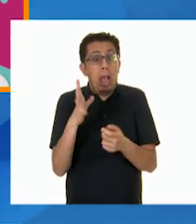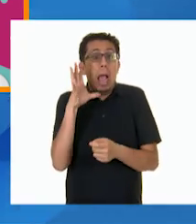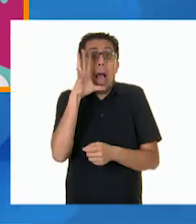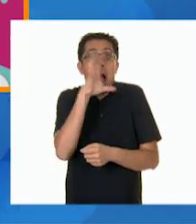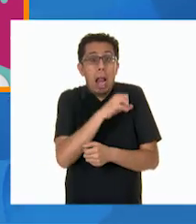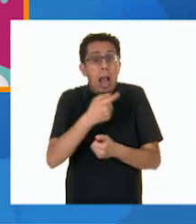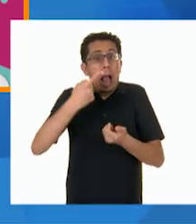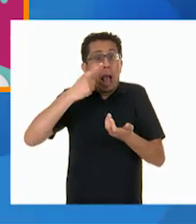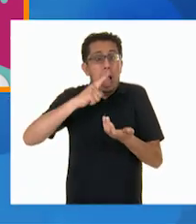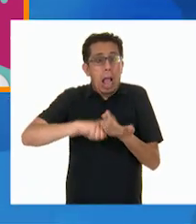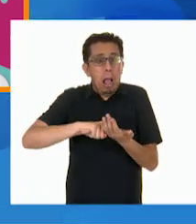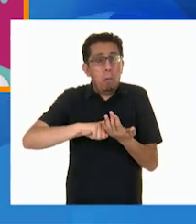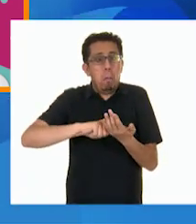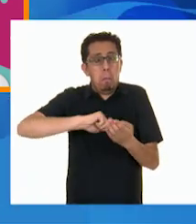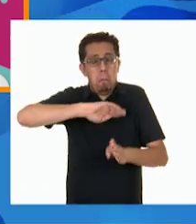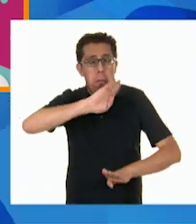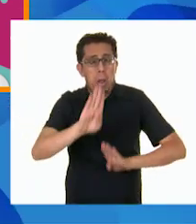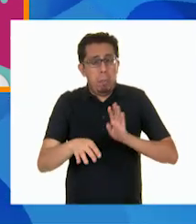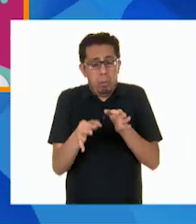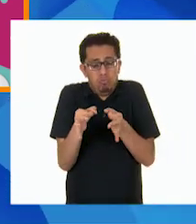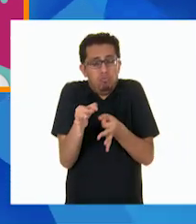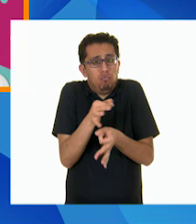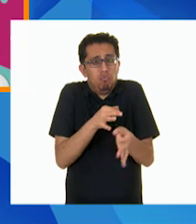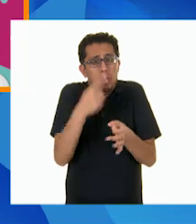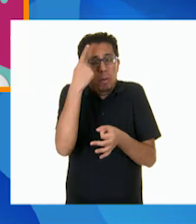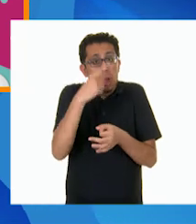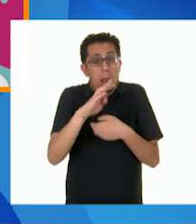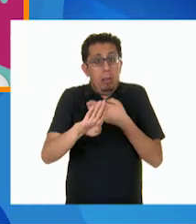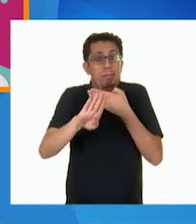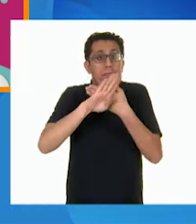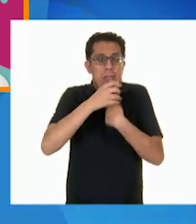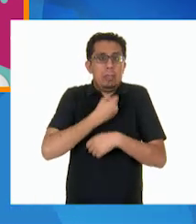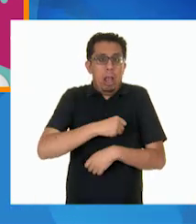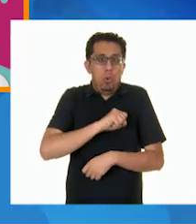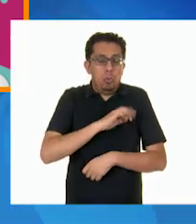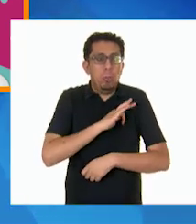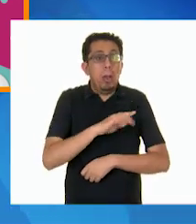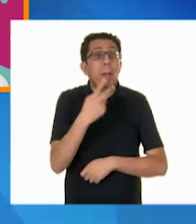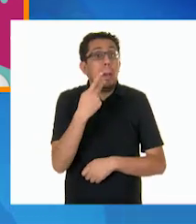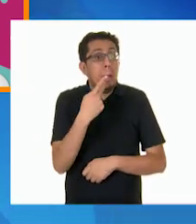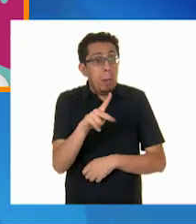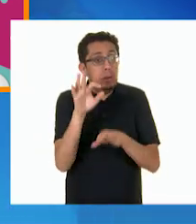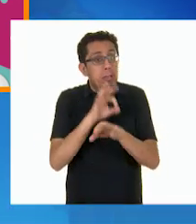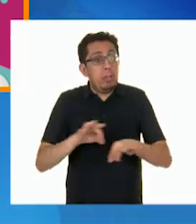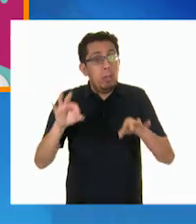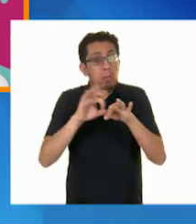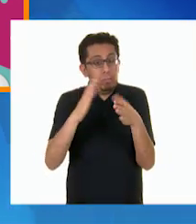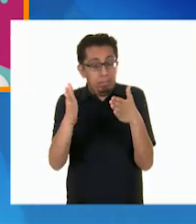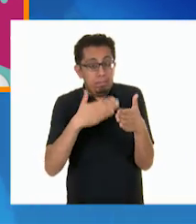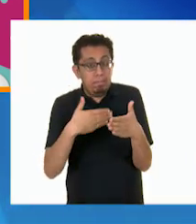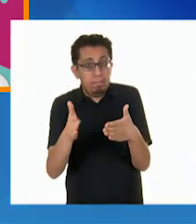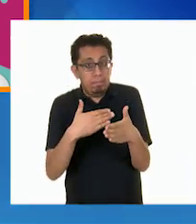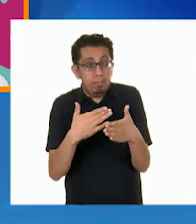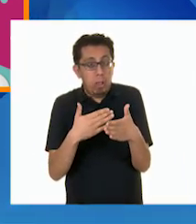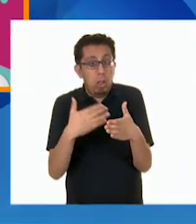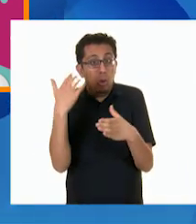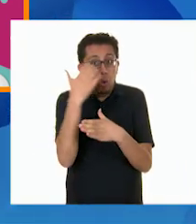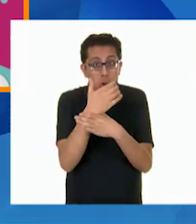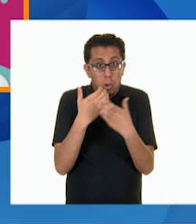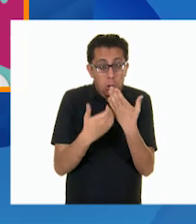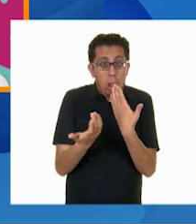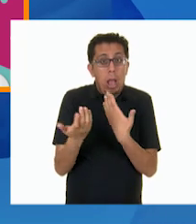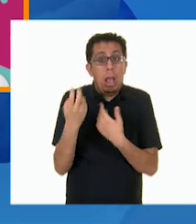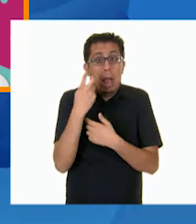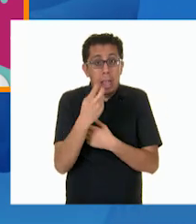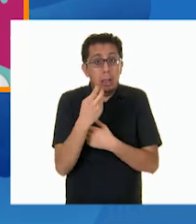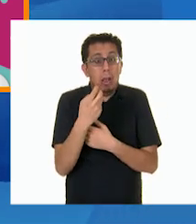microorganismos que pueden suponer una amenaza, pero es imprescindible que durante el proceso de cocción los ingredientes empleados